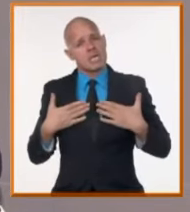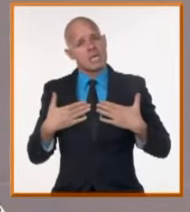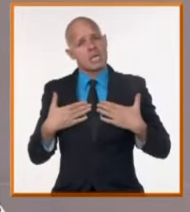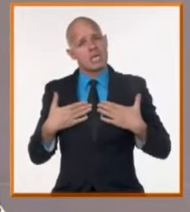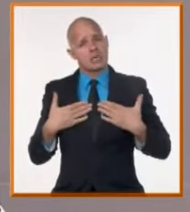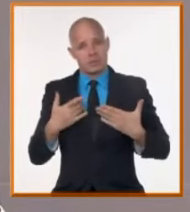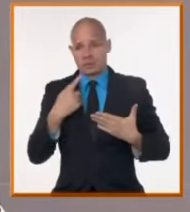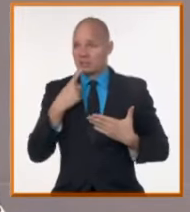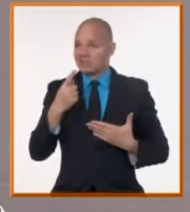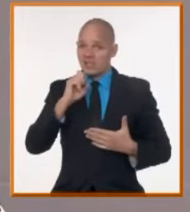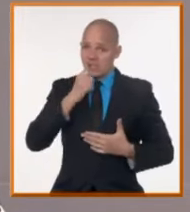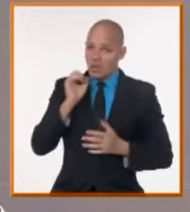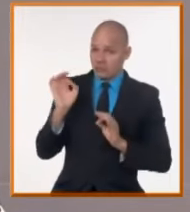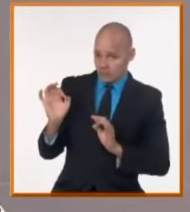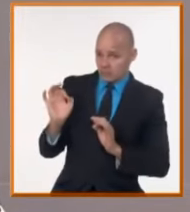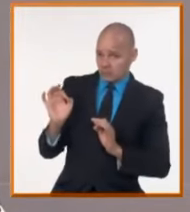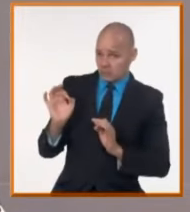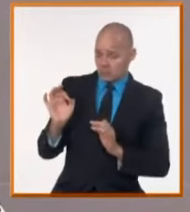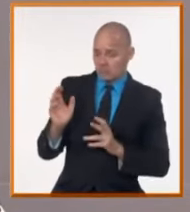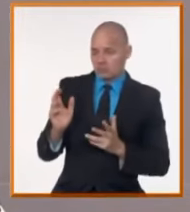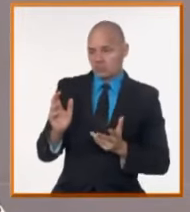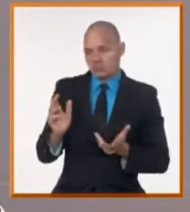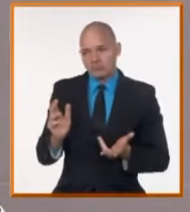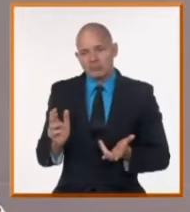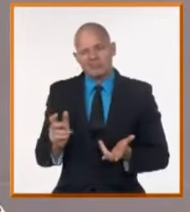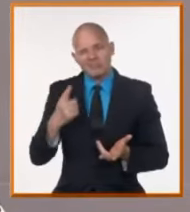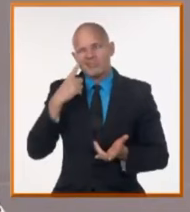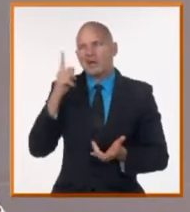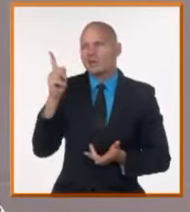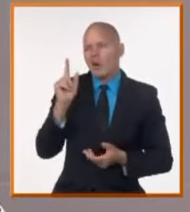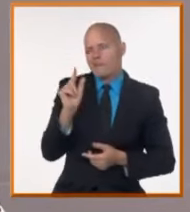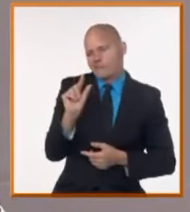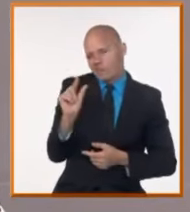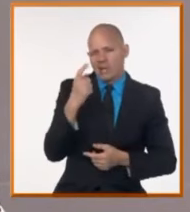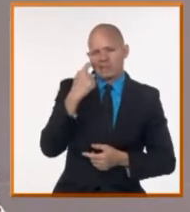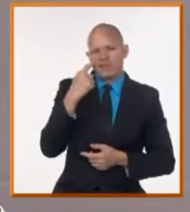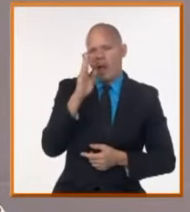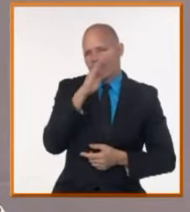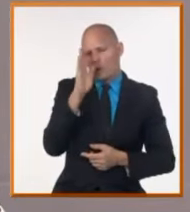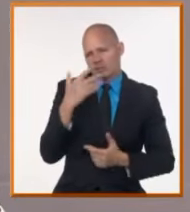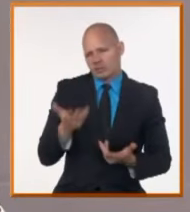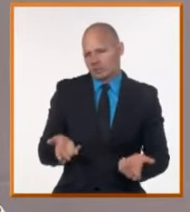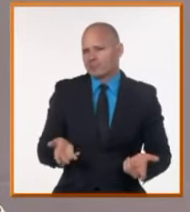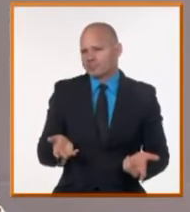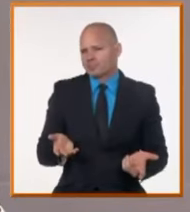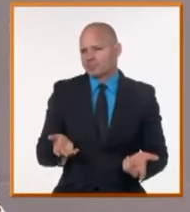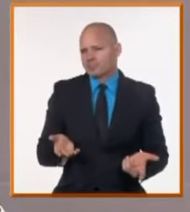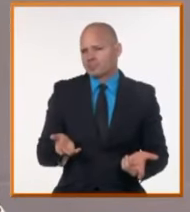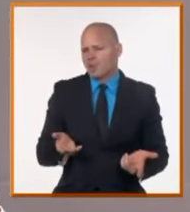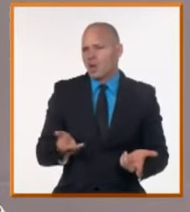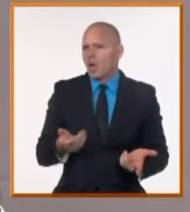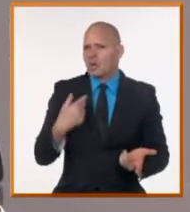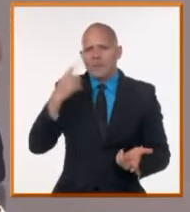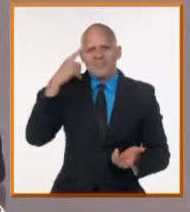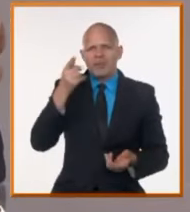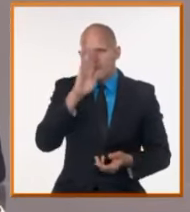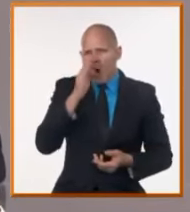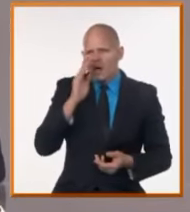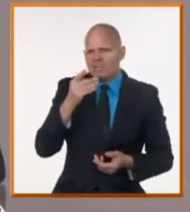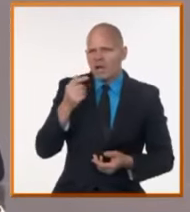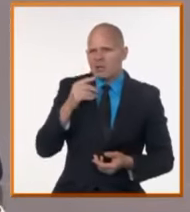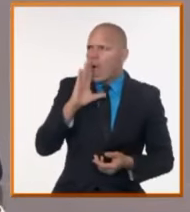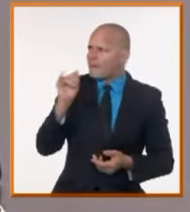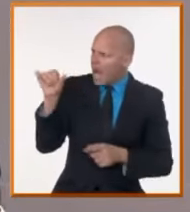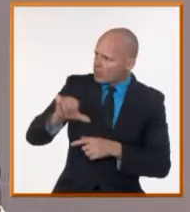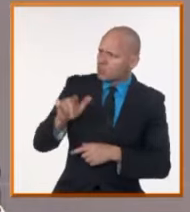esto, la apelación al adjetivo de hipocresía no es gratuito ni con ánimo de denigrar, sino de reflejar